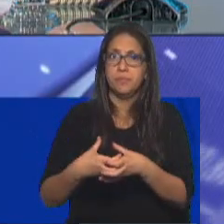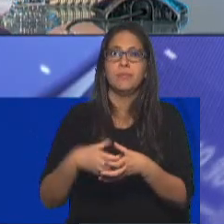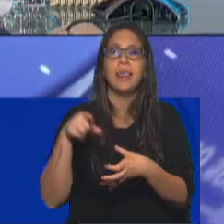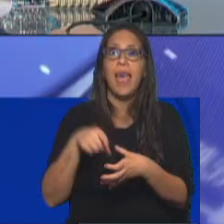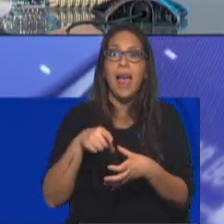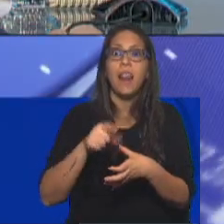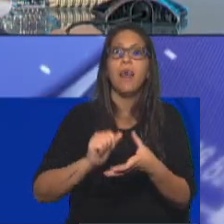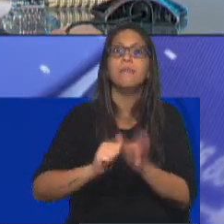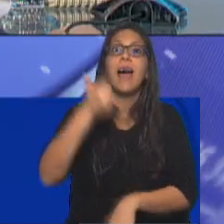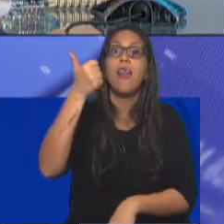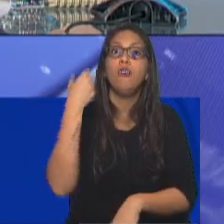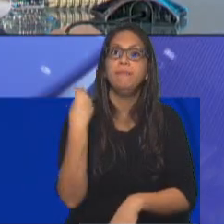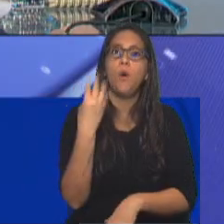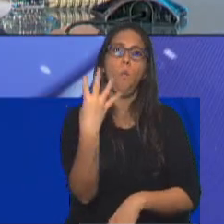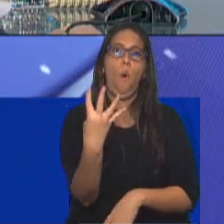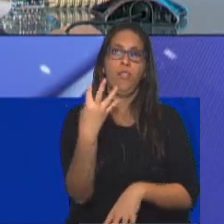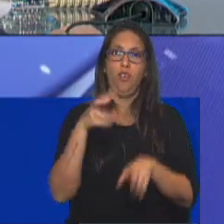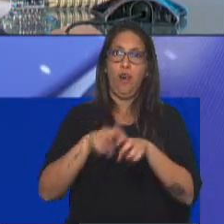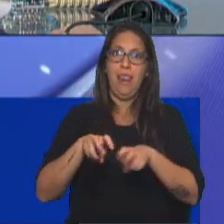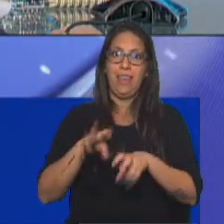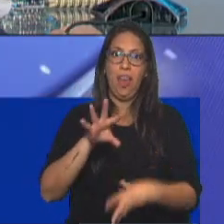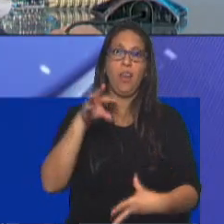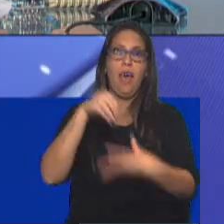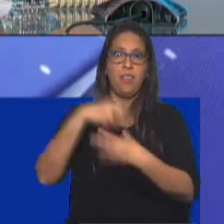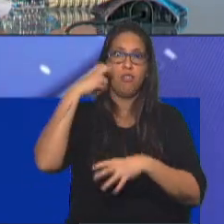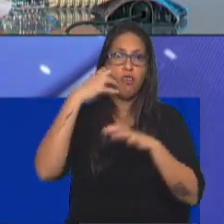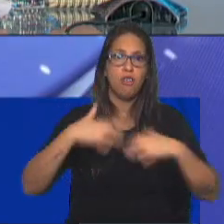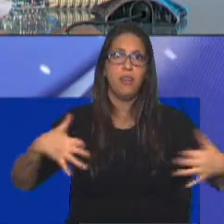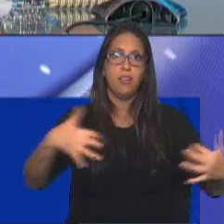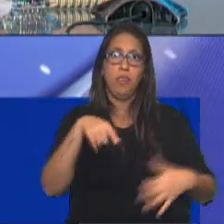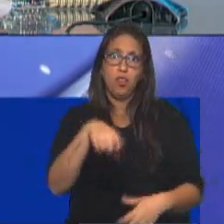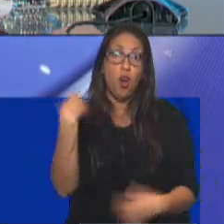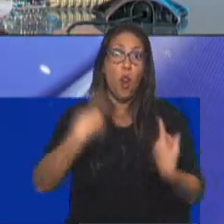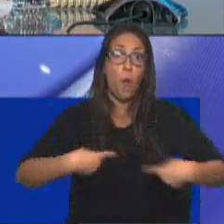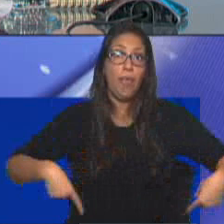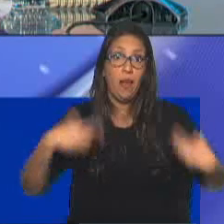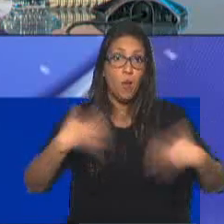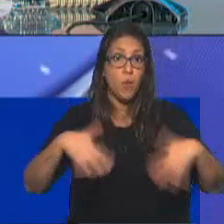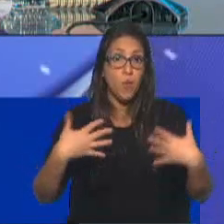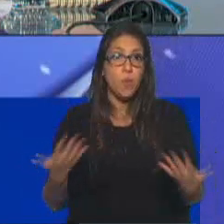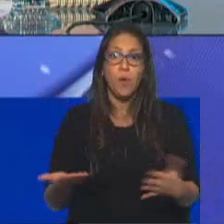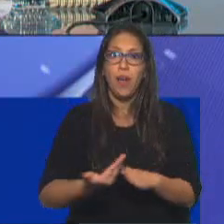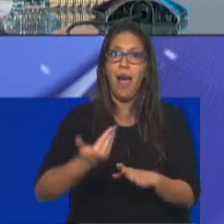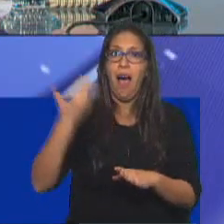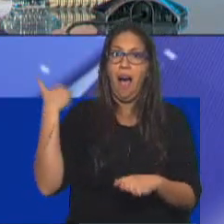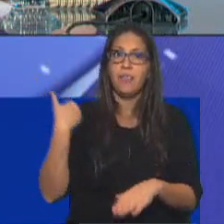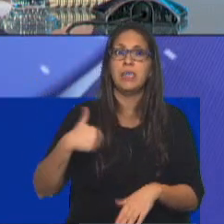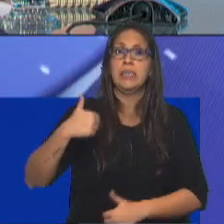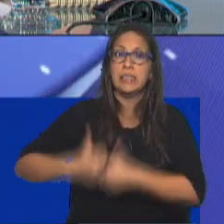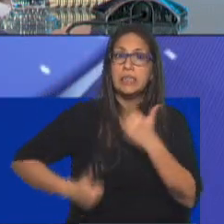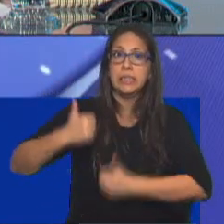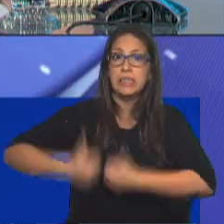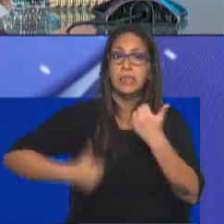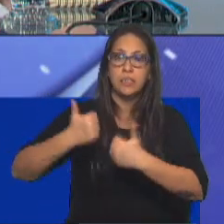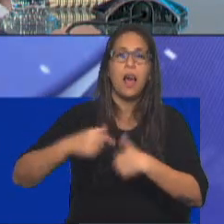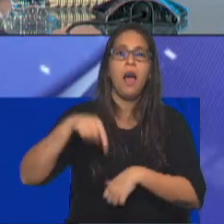logró 4 legisladores. Esto es una gran novedad porque decíamos, se venía ya postulando y en este caso va a tener